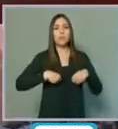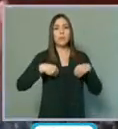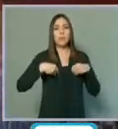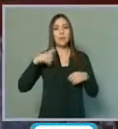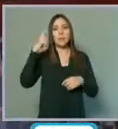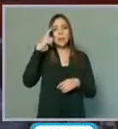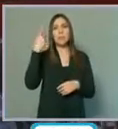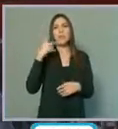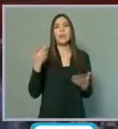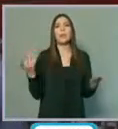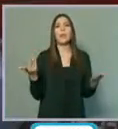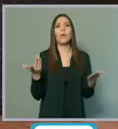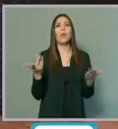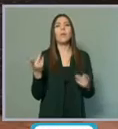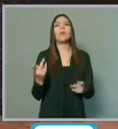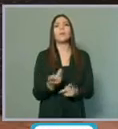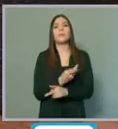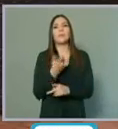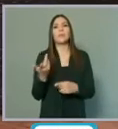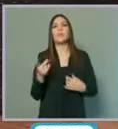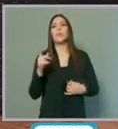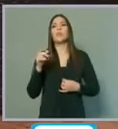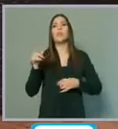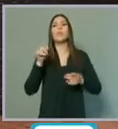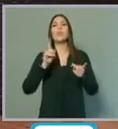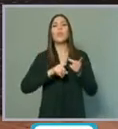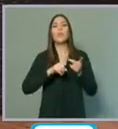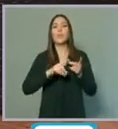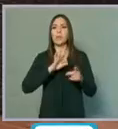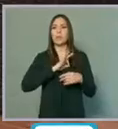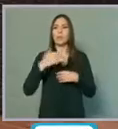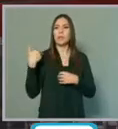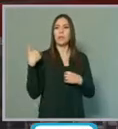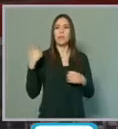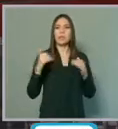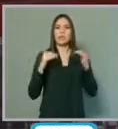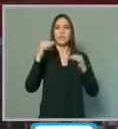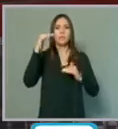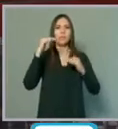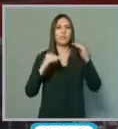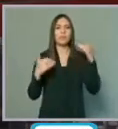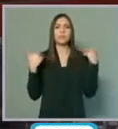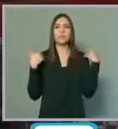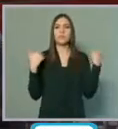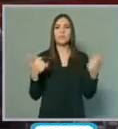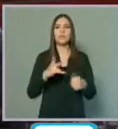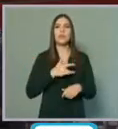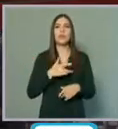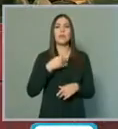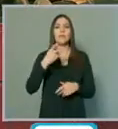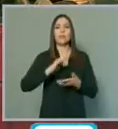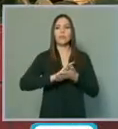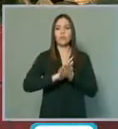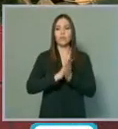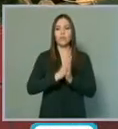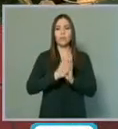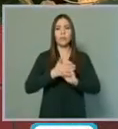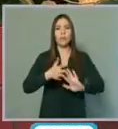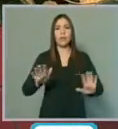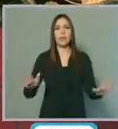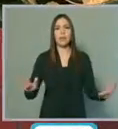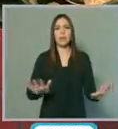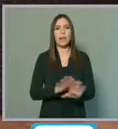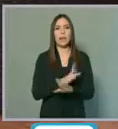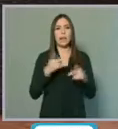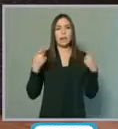por ejemplo? ¿En dónde podemos meter, digamos, el termómetro, ¿no? Sí. Para poder sentir cómo la transformación conceptual de la